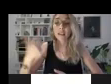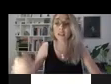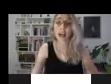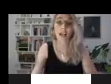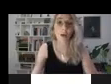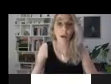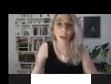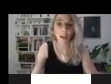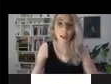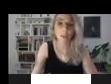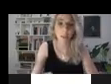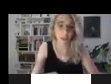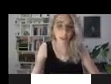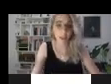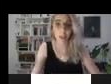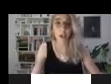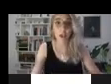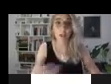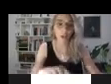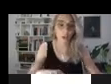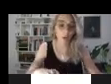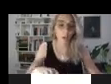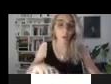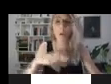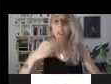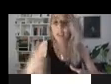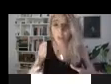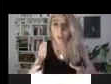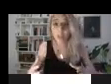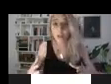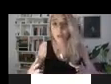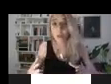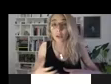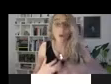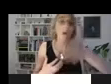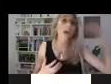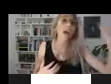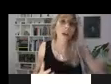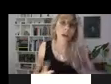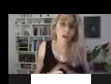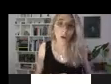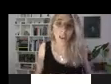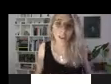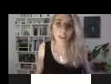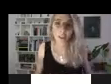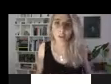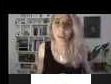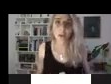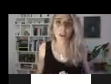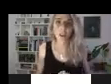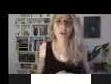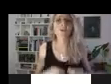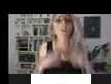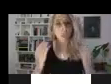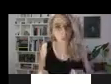nuevas tendencias a la hora de pensar el coleccionismo. ¿Por qué estamos haciendo todo esto? Los colegas